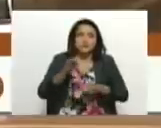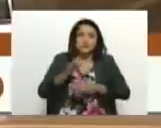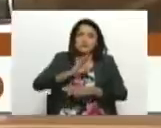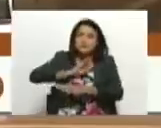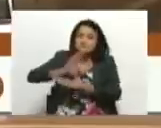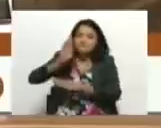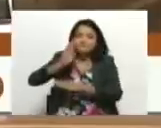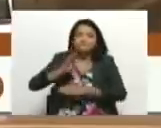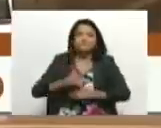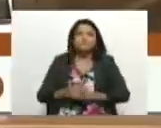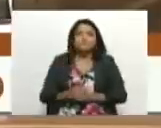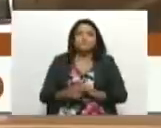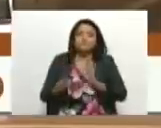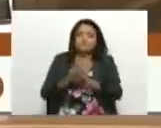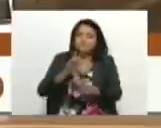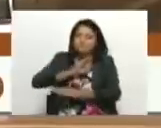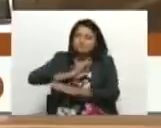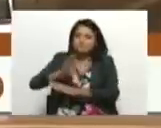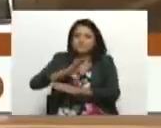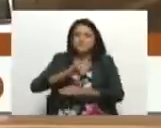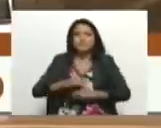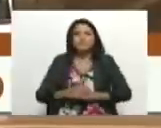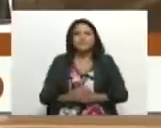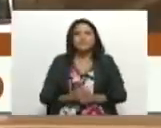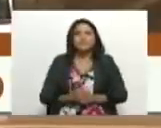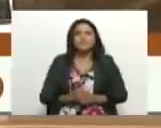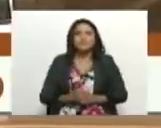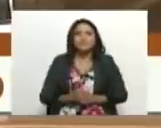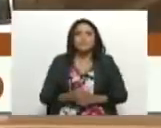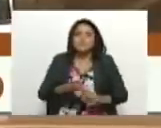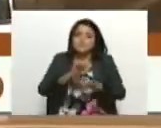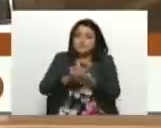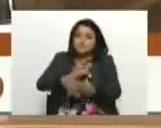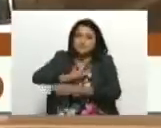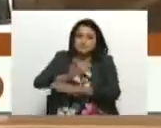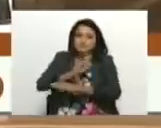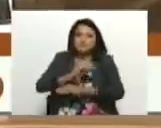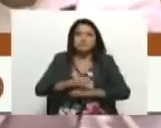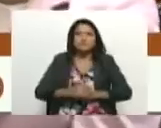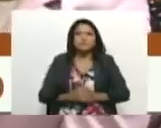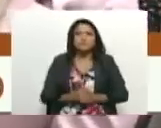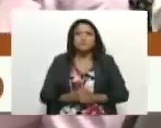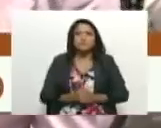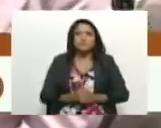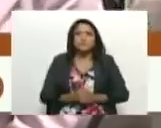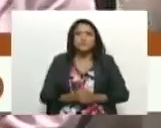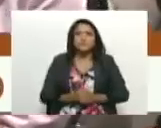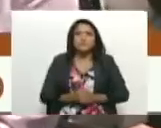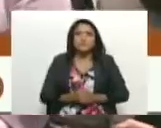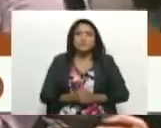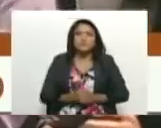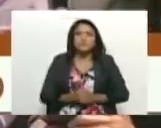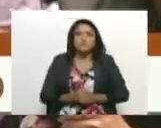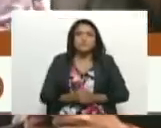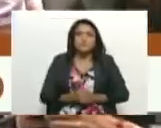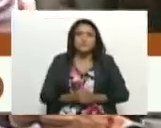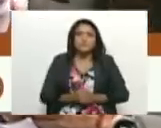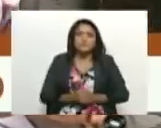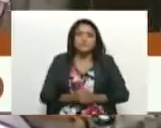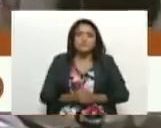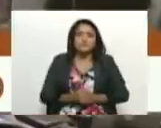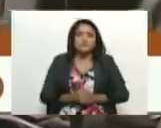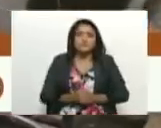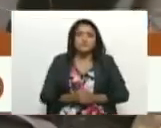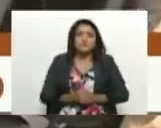el mazazo de las leyes y la cárcel, que será su destino. La cárcel sin los bienes